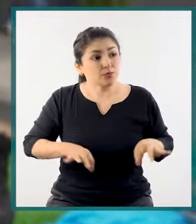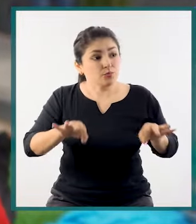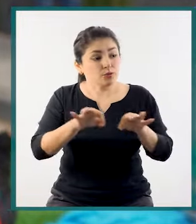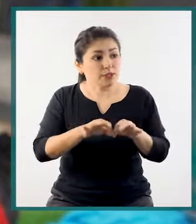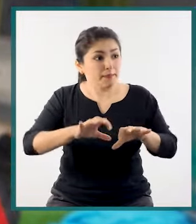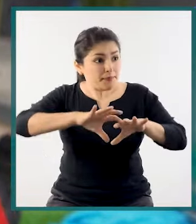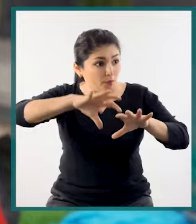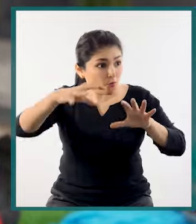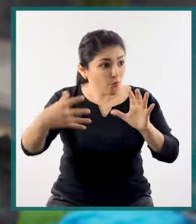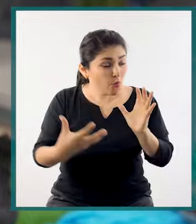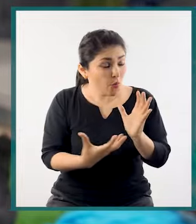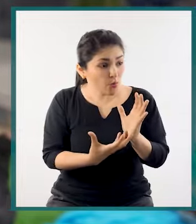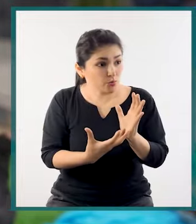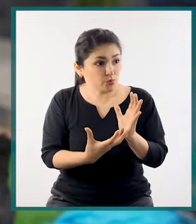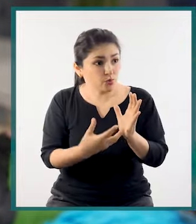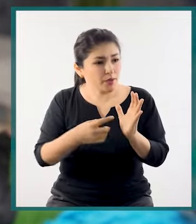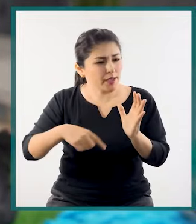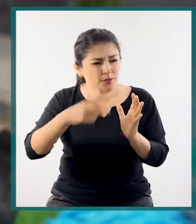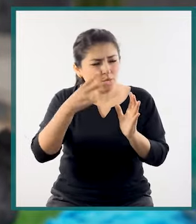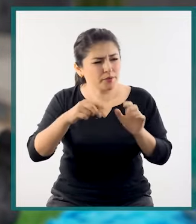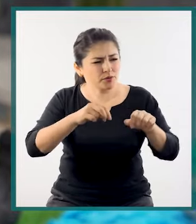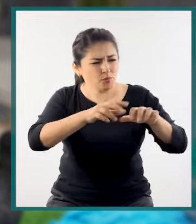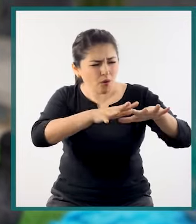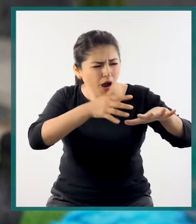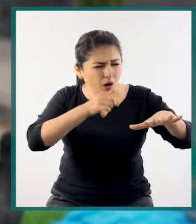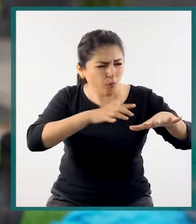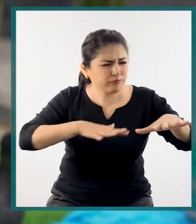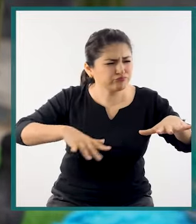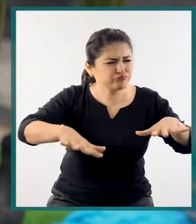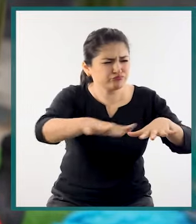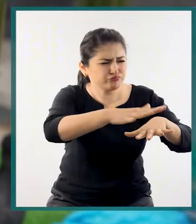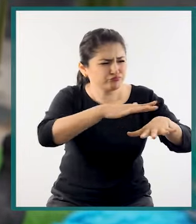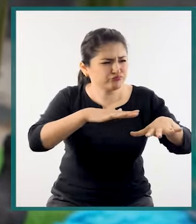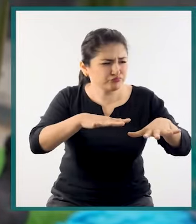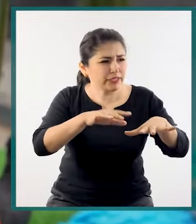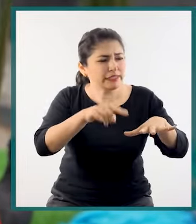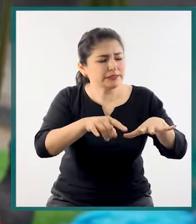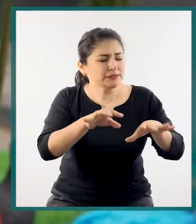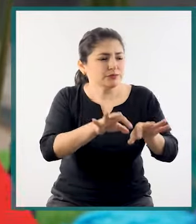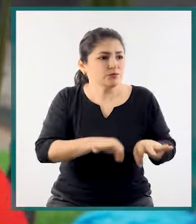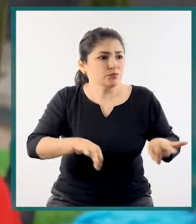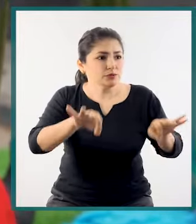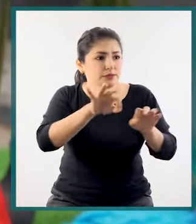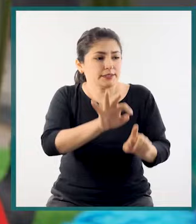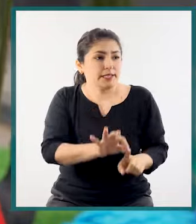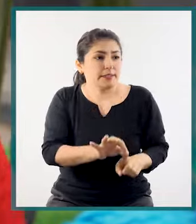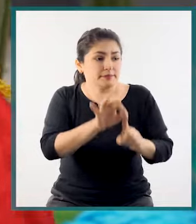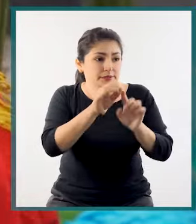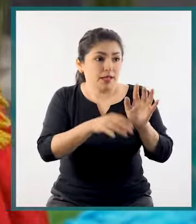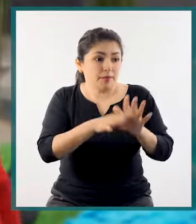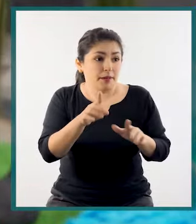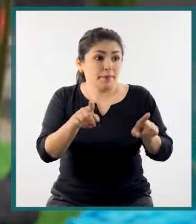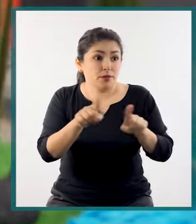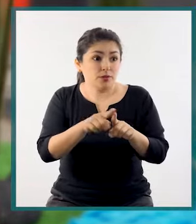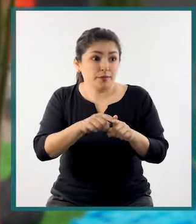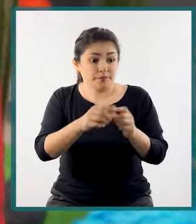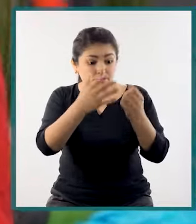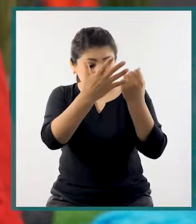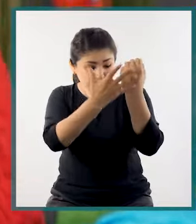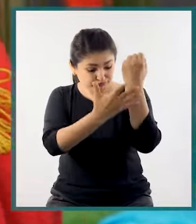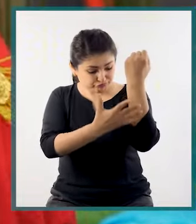difundir al mundo entero que nuestro lago es lo mejor que tenemos aquí. Aparte de esto, tenemos nuestro